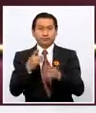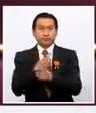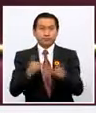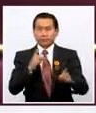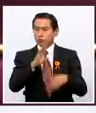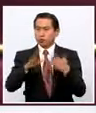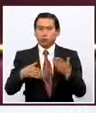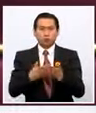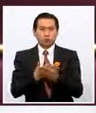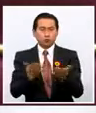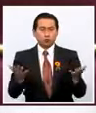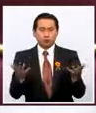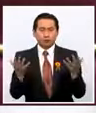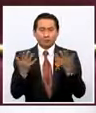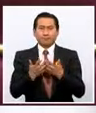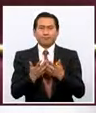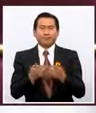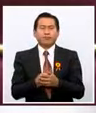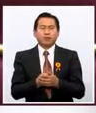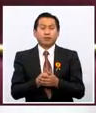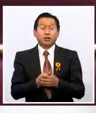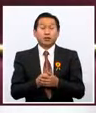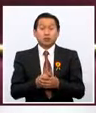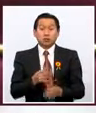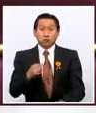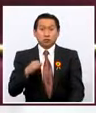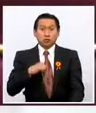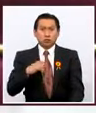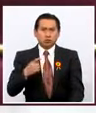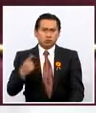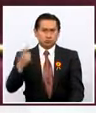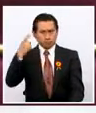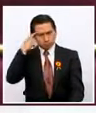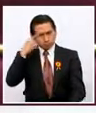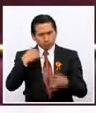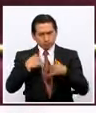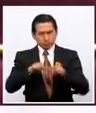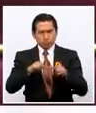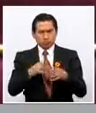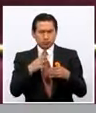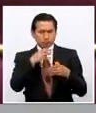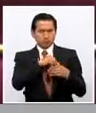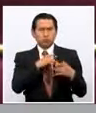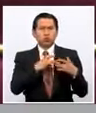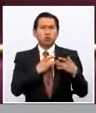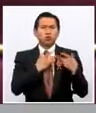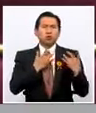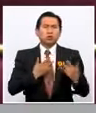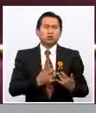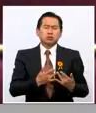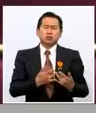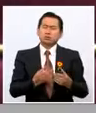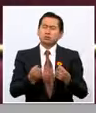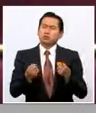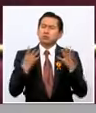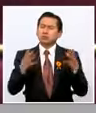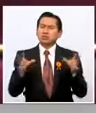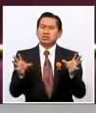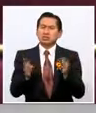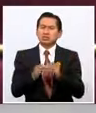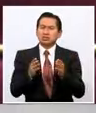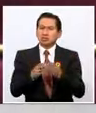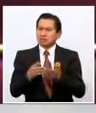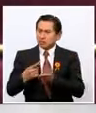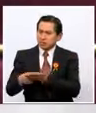todos aún tengo en la mente y en el corazón las muchas reuniones de pacificación